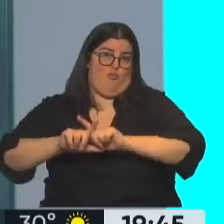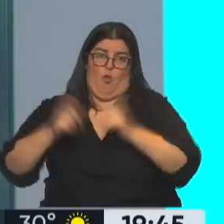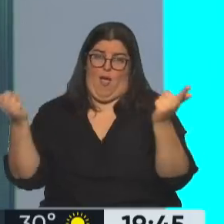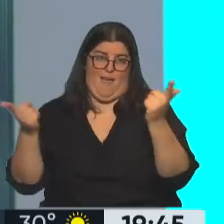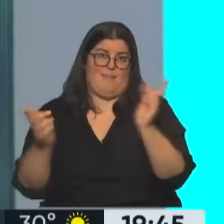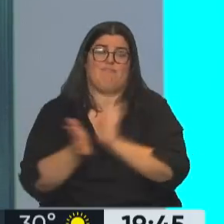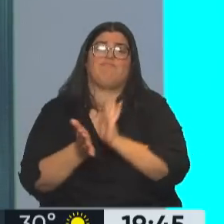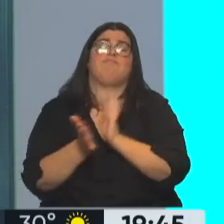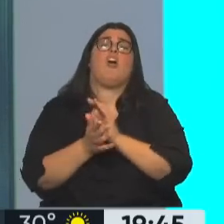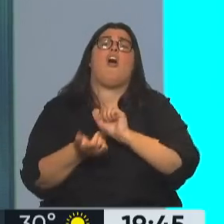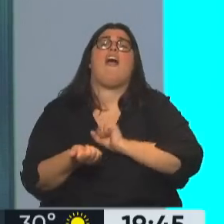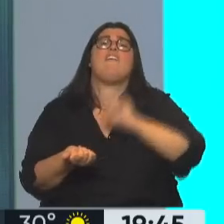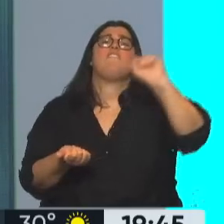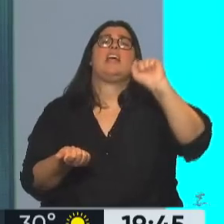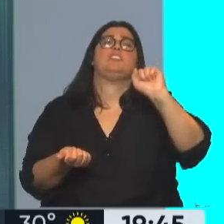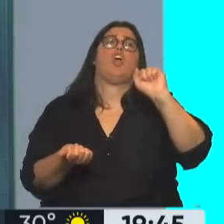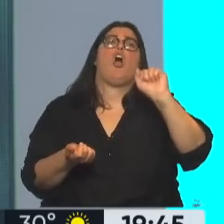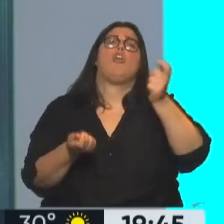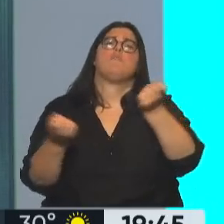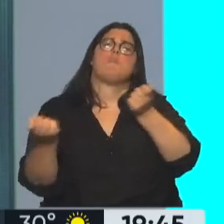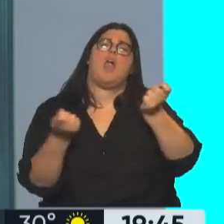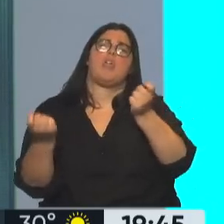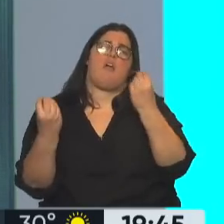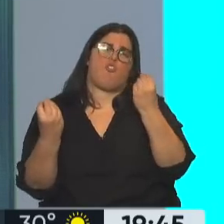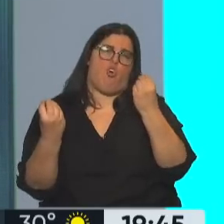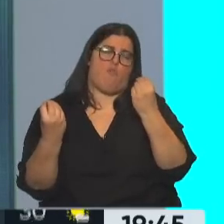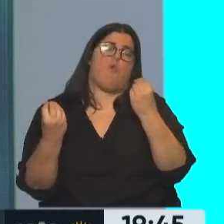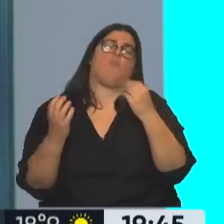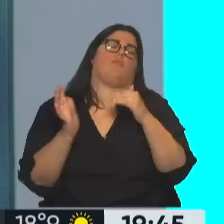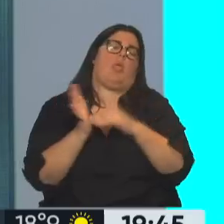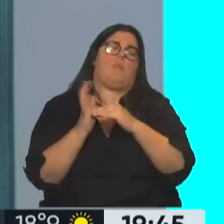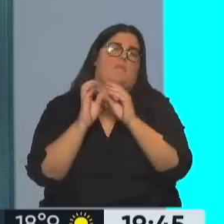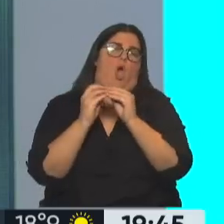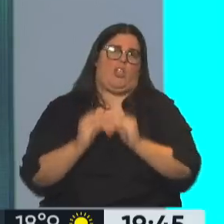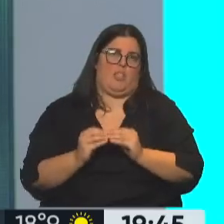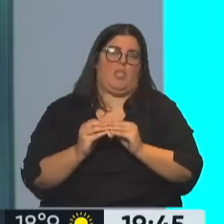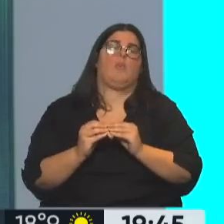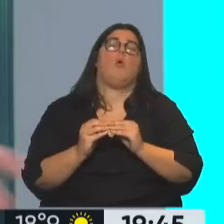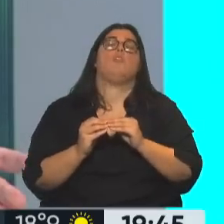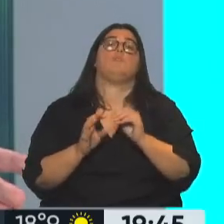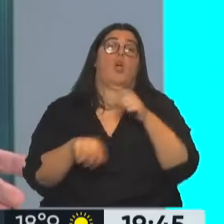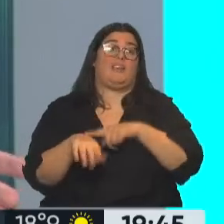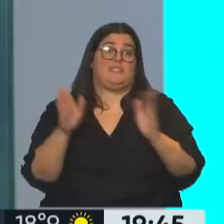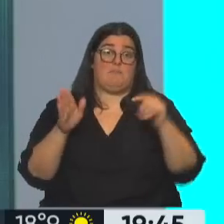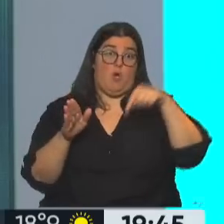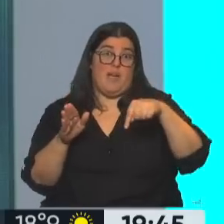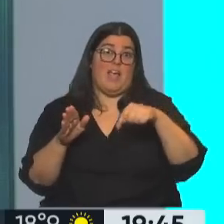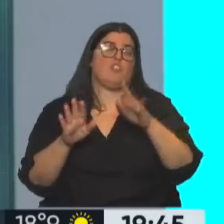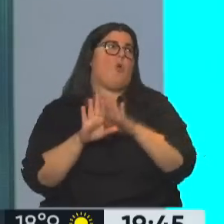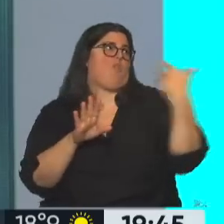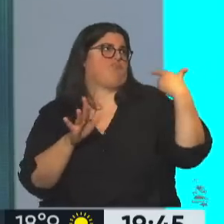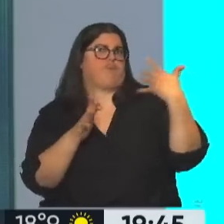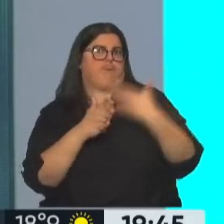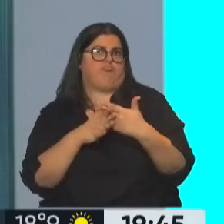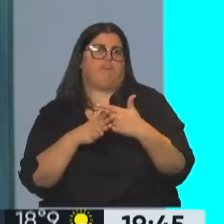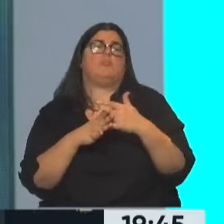la disciplinás, hay un montón de razones diversas, pero en este momento y en general a lo largo de la historia es cuando